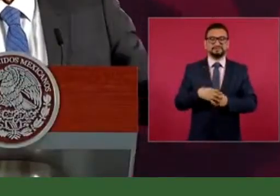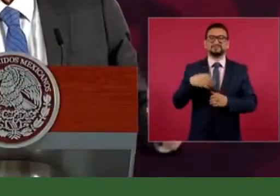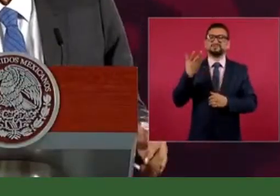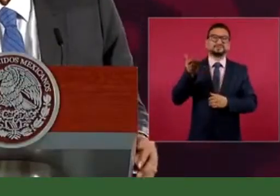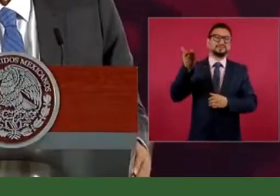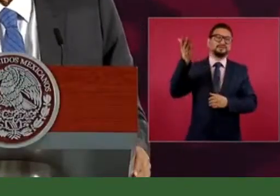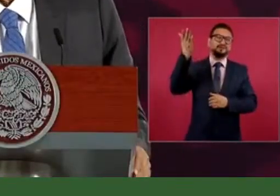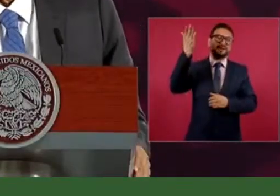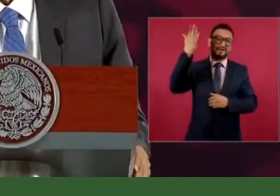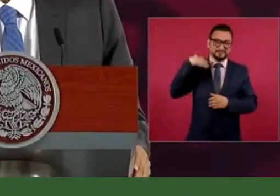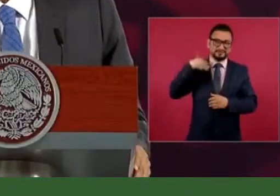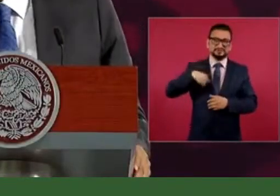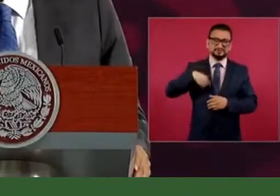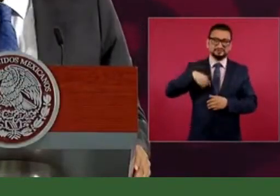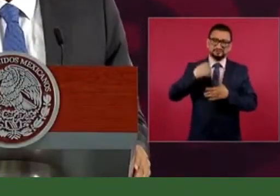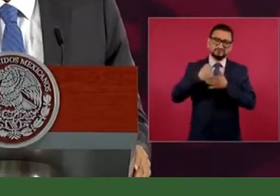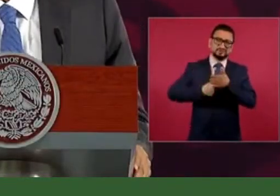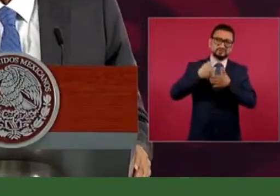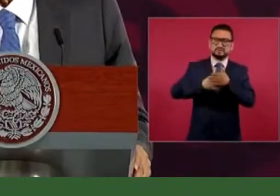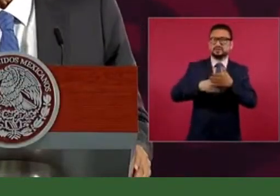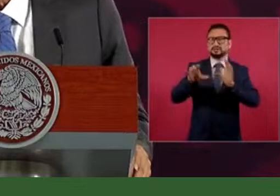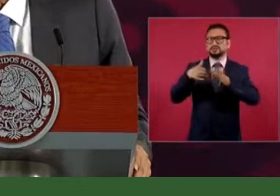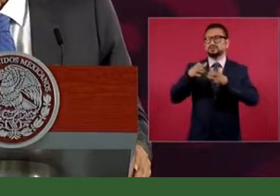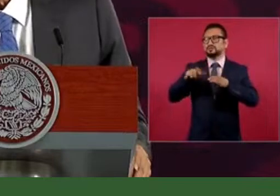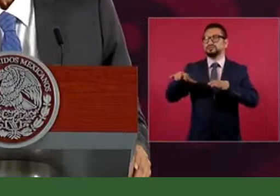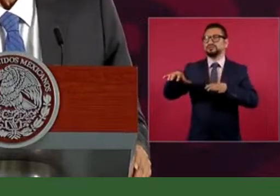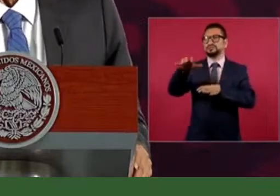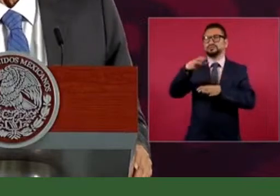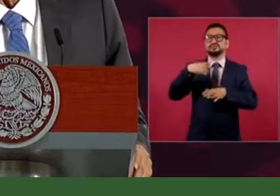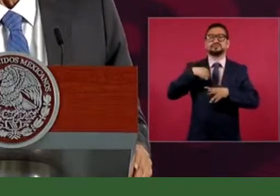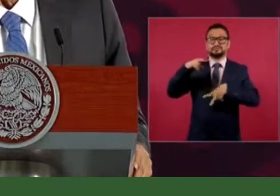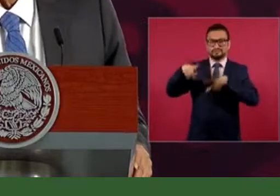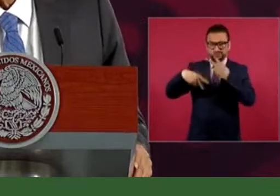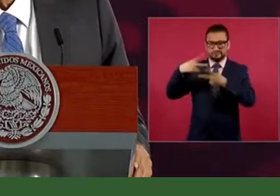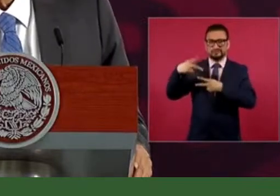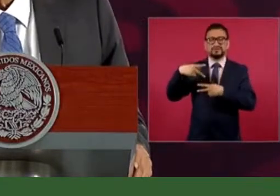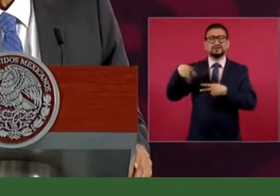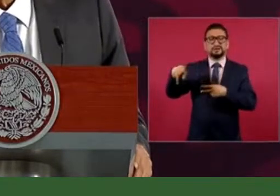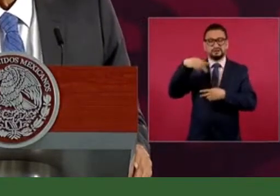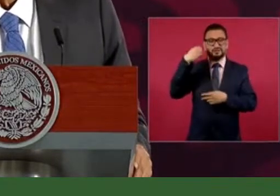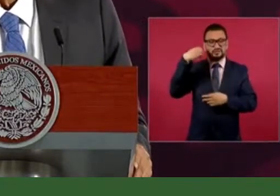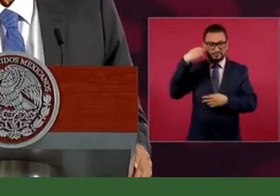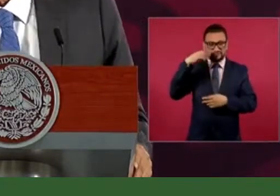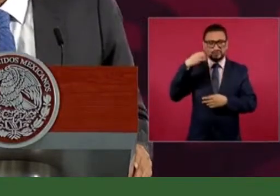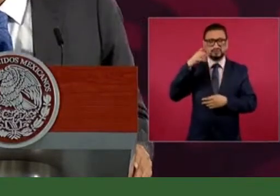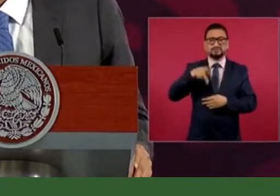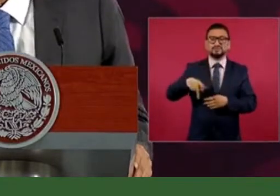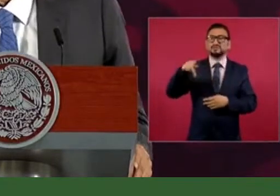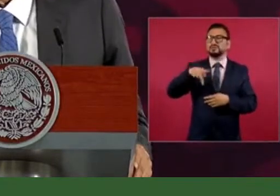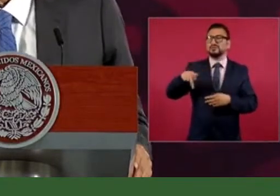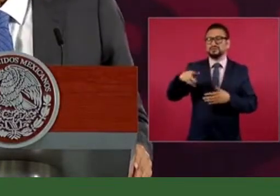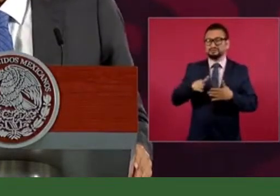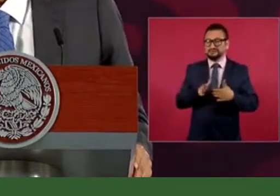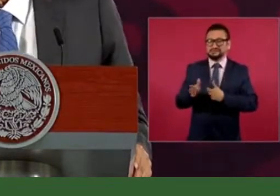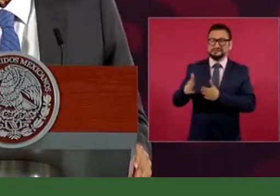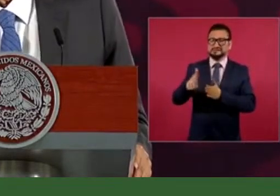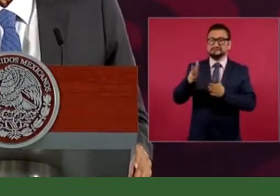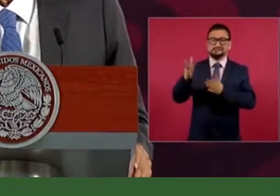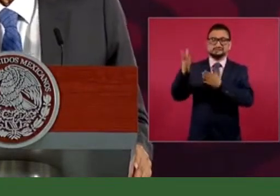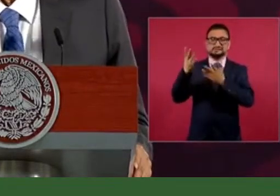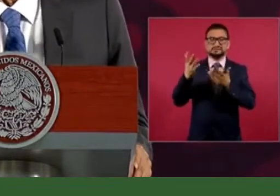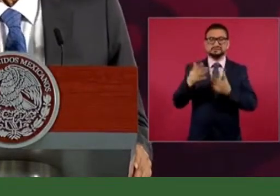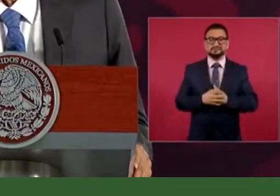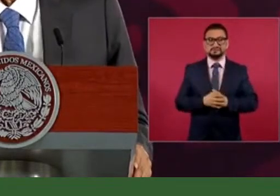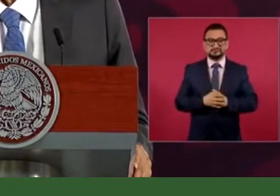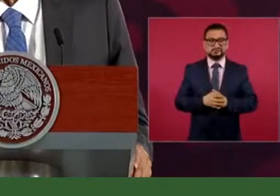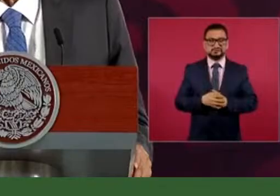la oposición iba yo a las comunidades, a los pueblos de Oaxaca, y los caminos,